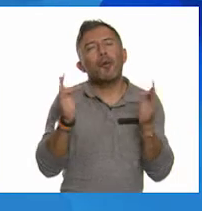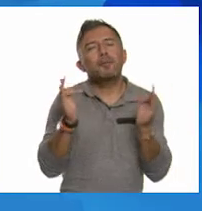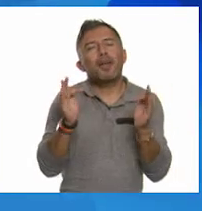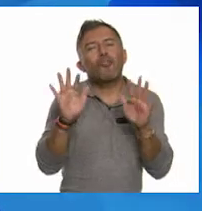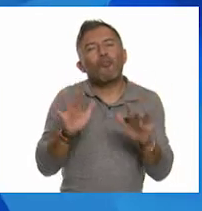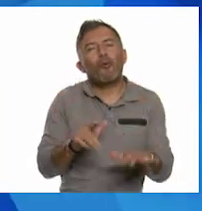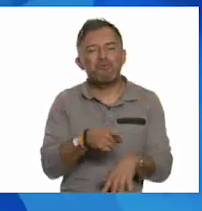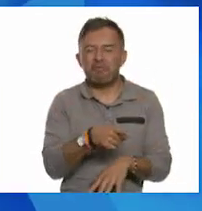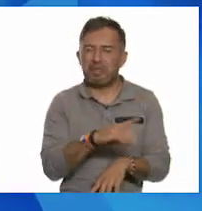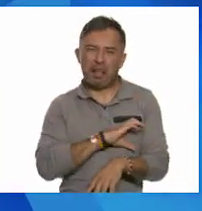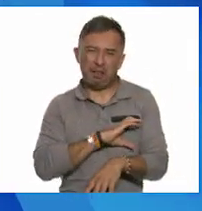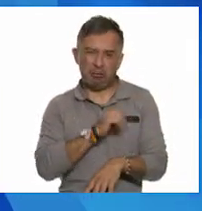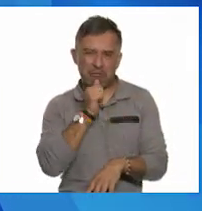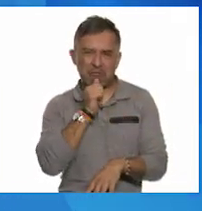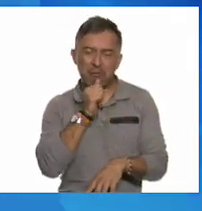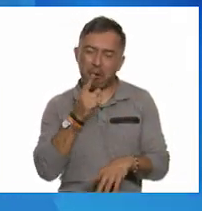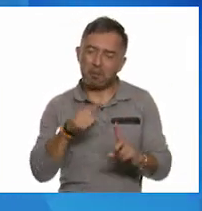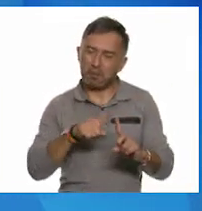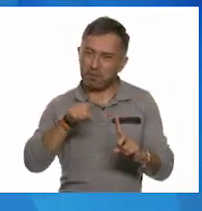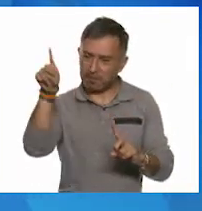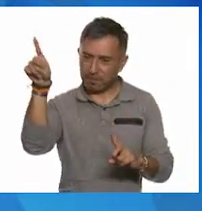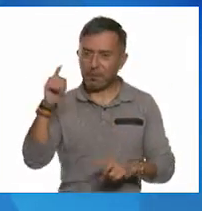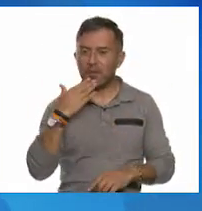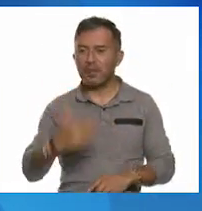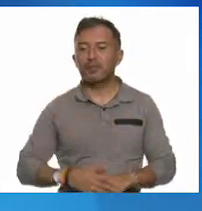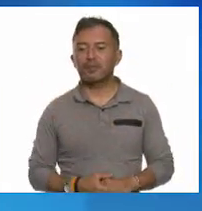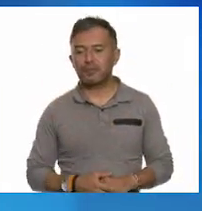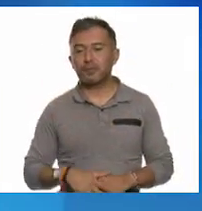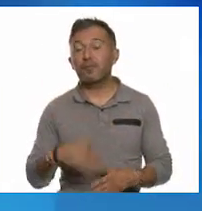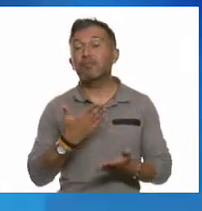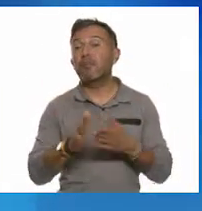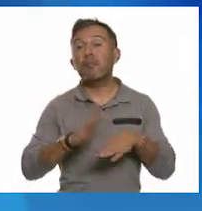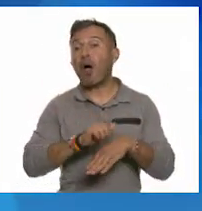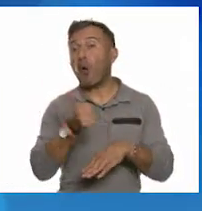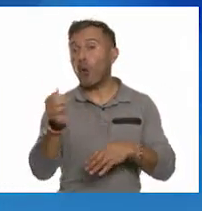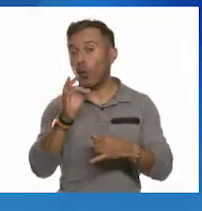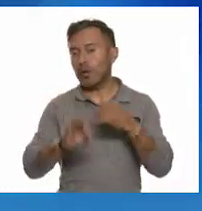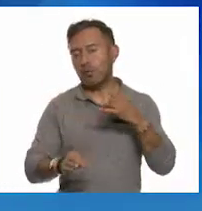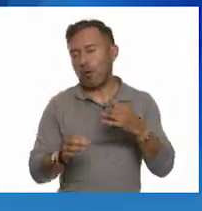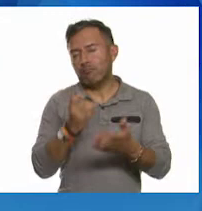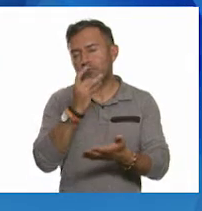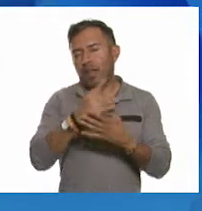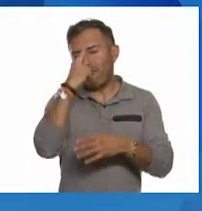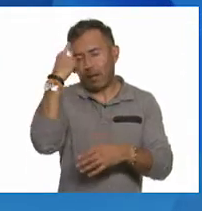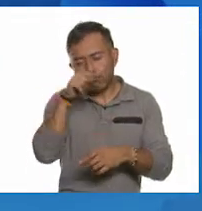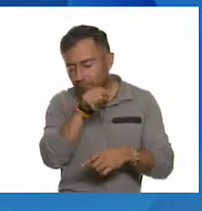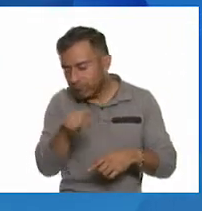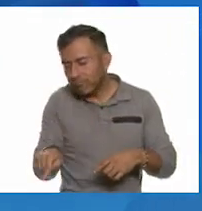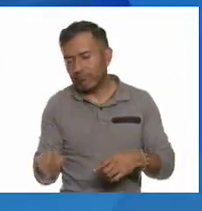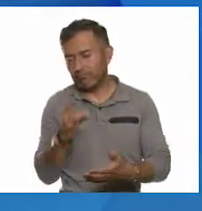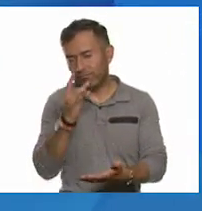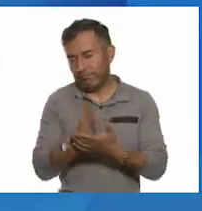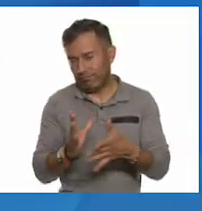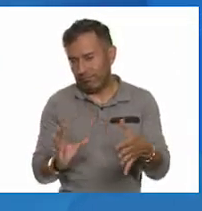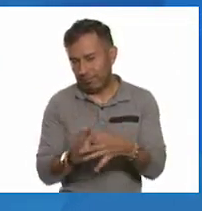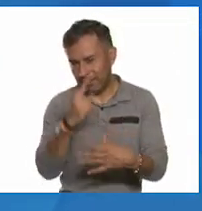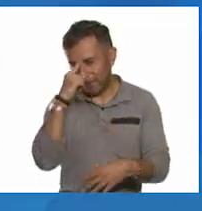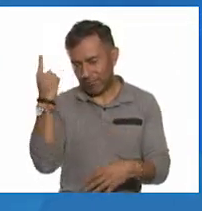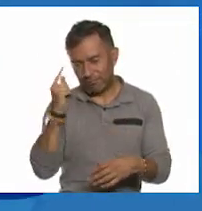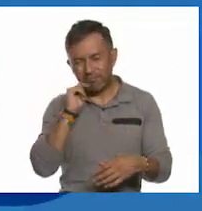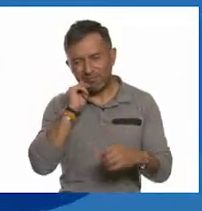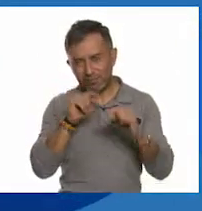quería. Muy bien, Muy bien. Vamos por el último, que ya es como muy lógico, pero lo vamos a leer de todas maneras. muy bien. Sin